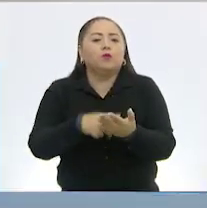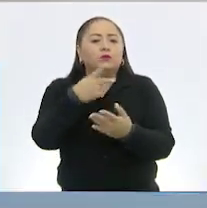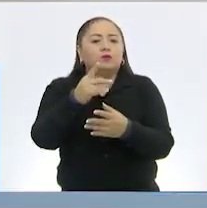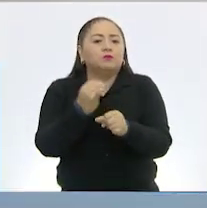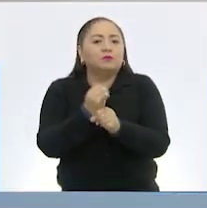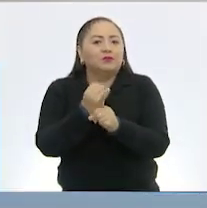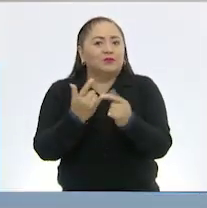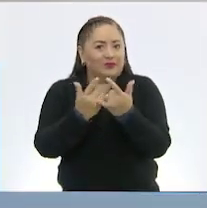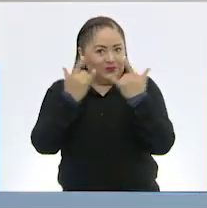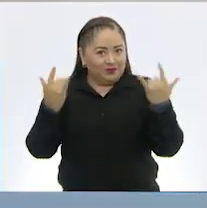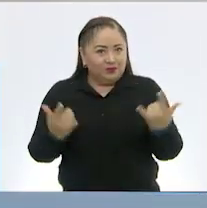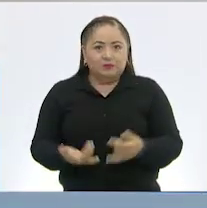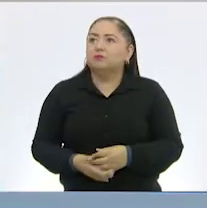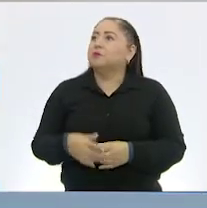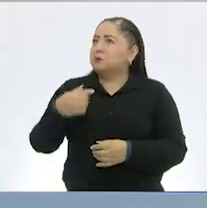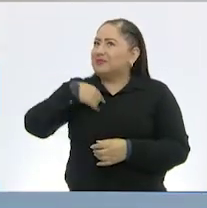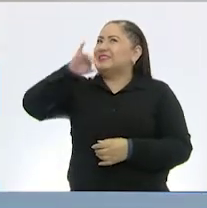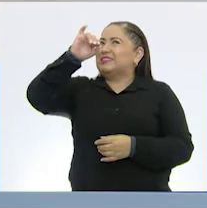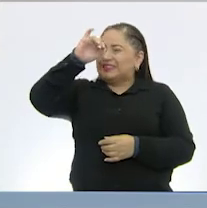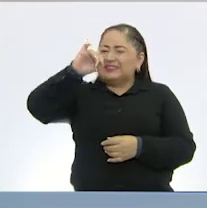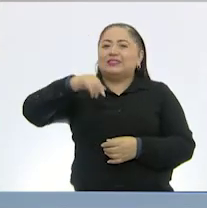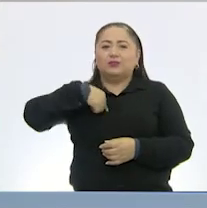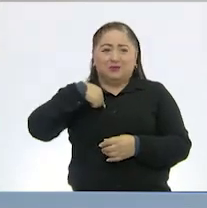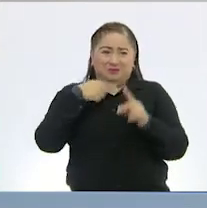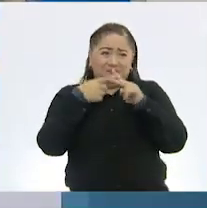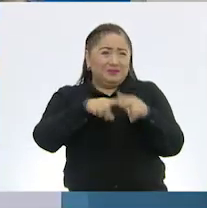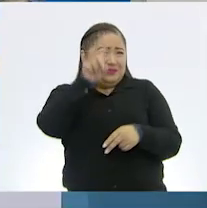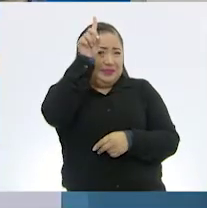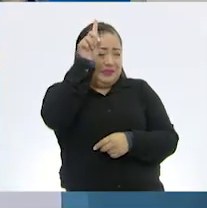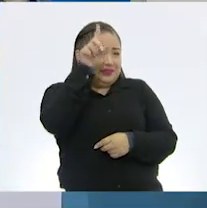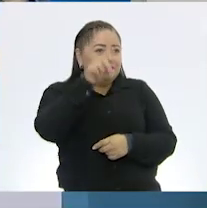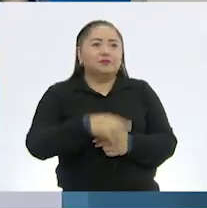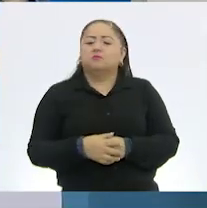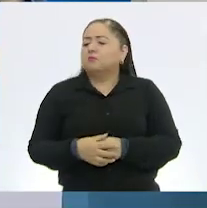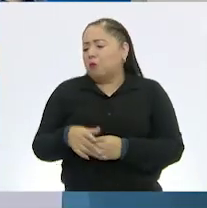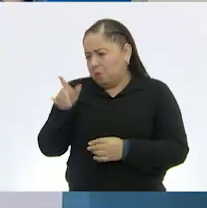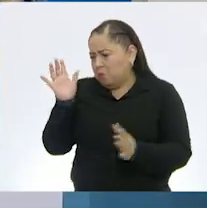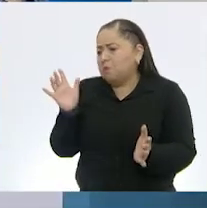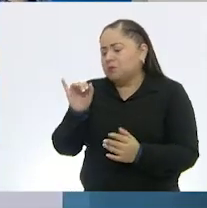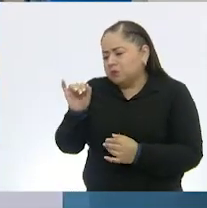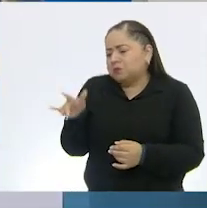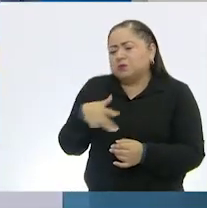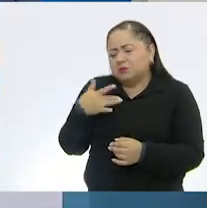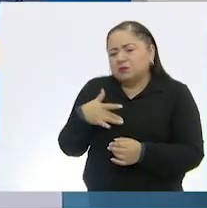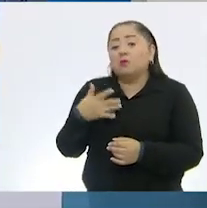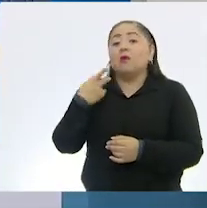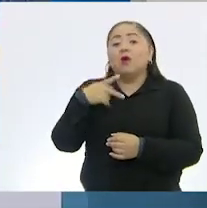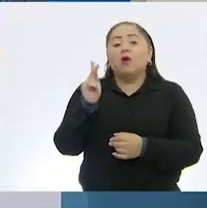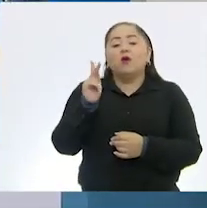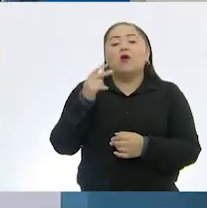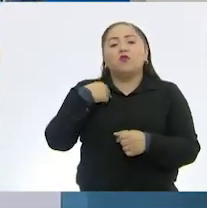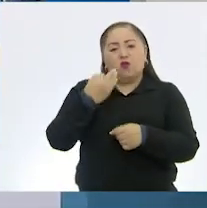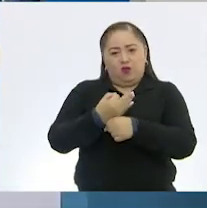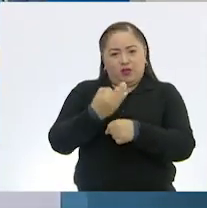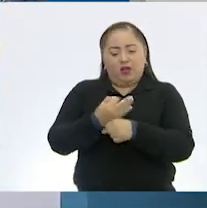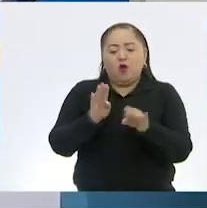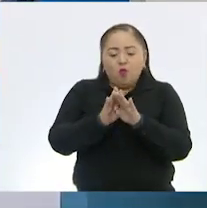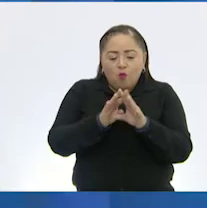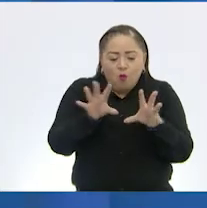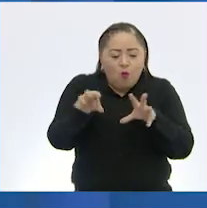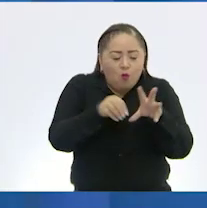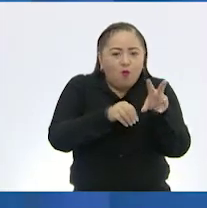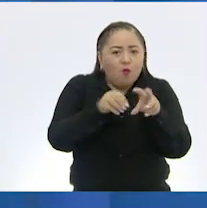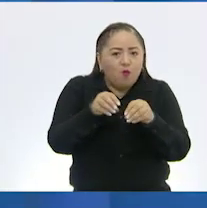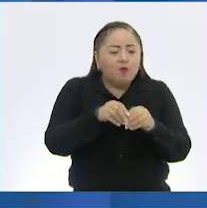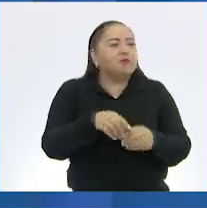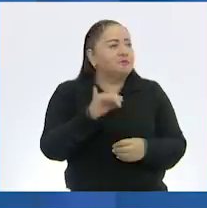sí! ¿Les parece si yo inicio? Me parece perfecto y yo lo voy complementando. ¿Te parece?